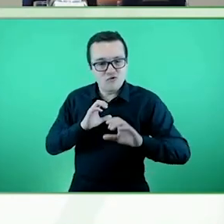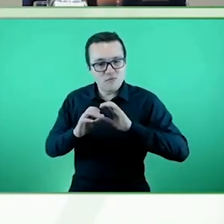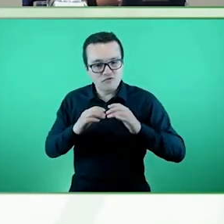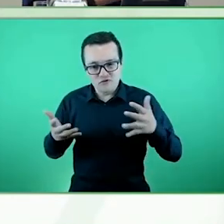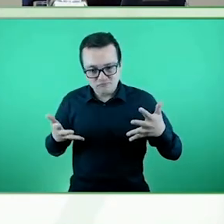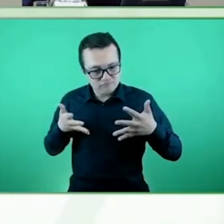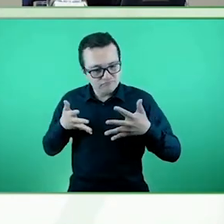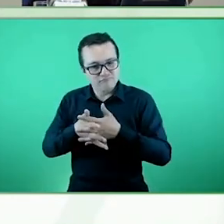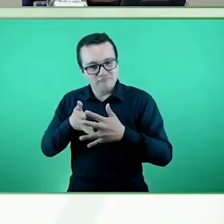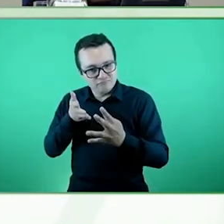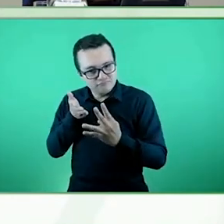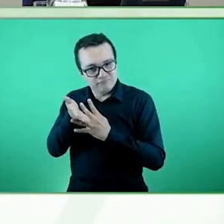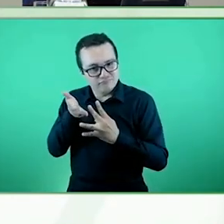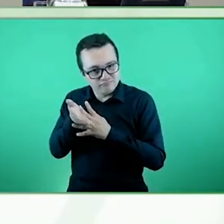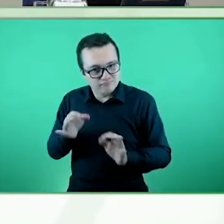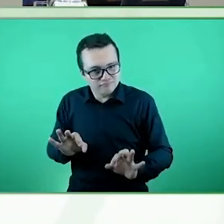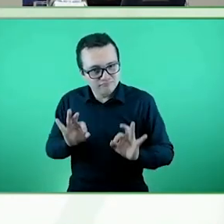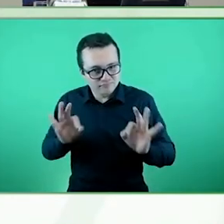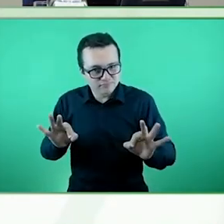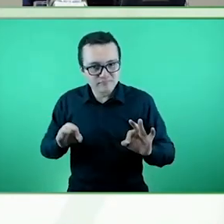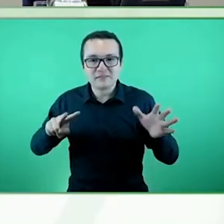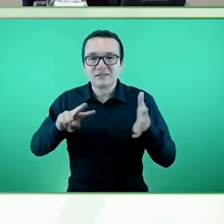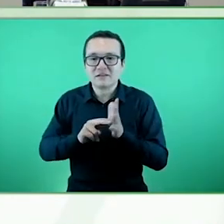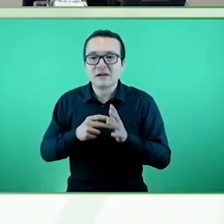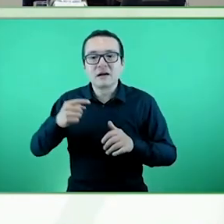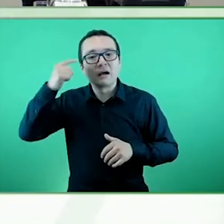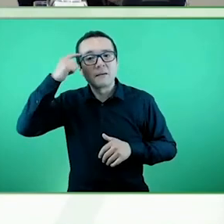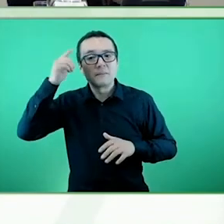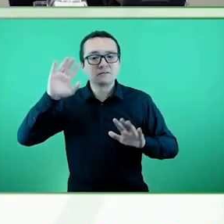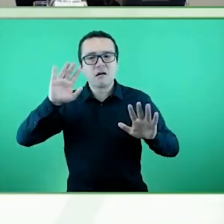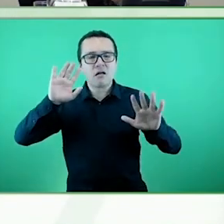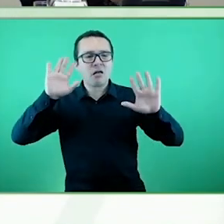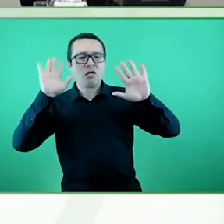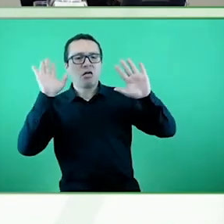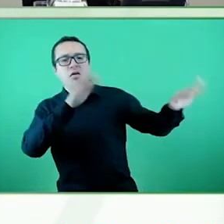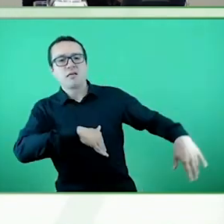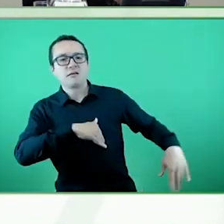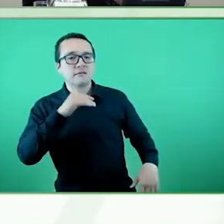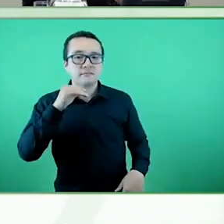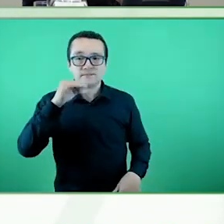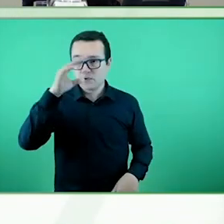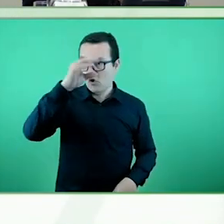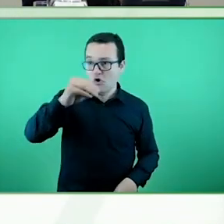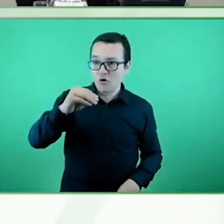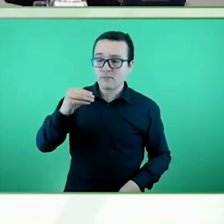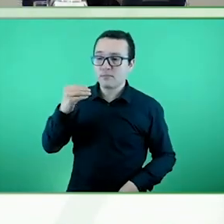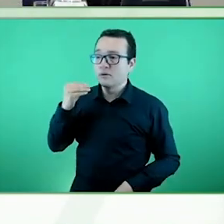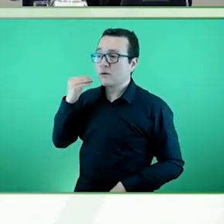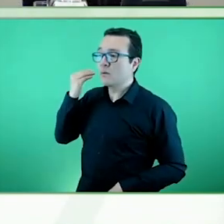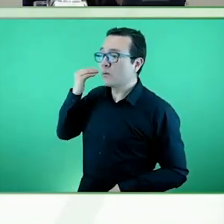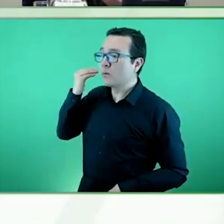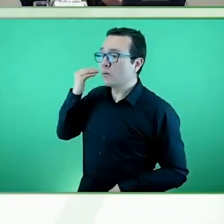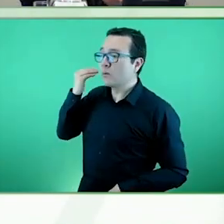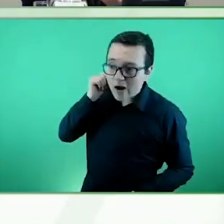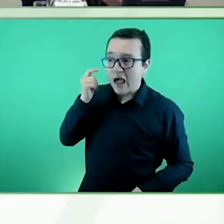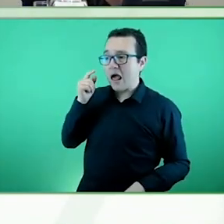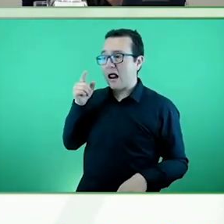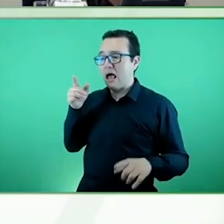podamos pensar los estereotipos de género, pero aquí hoy se habló del estereotipo de la